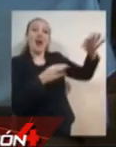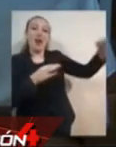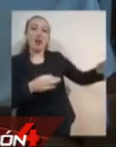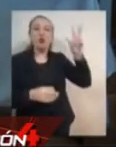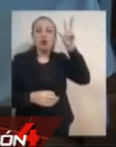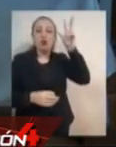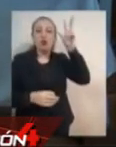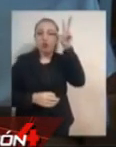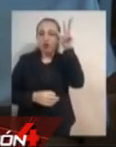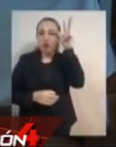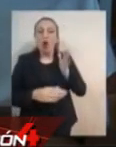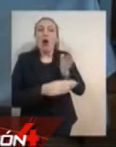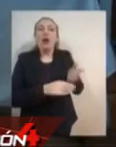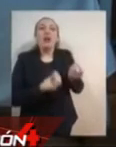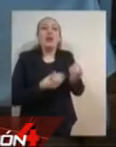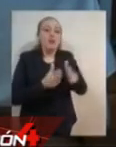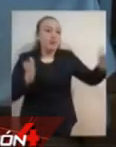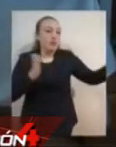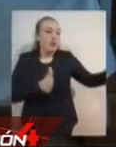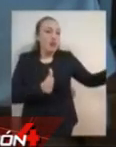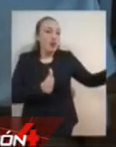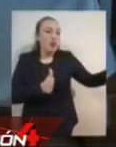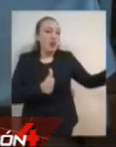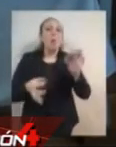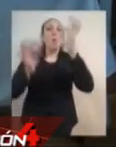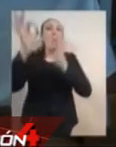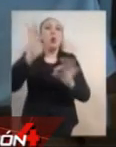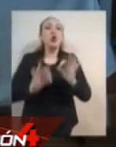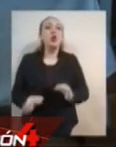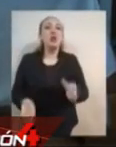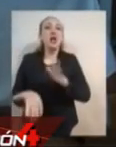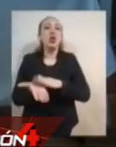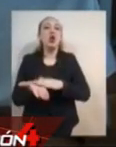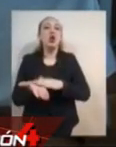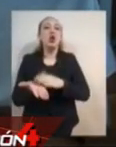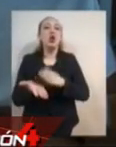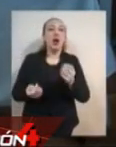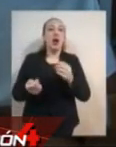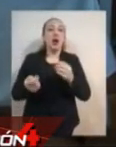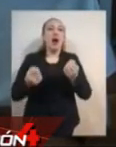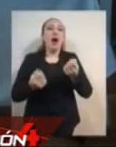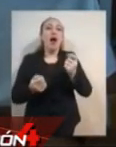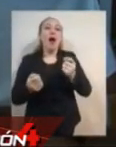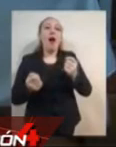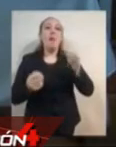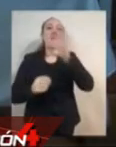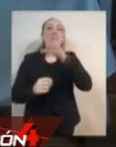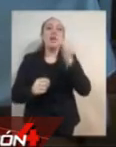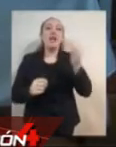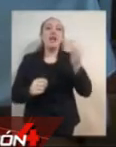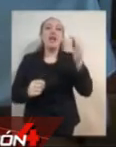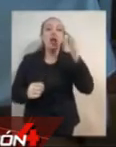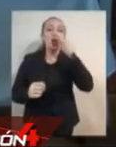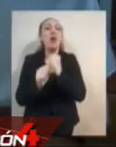intervención que tiene un anteproyecto realizado por Vialidad Provincial, y en este momento estamos en las etapas